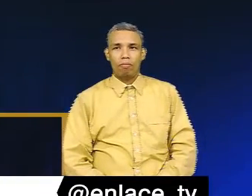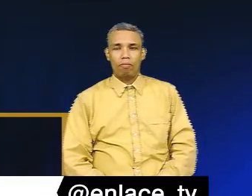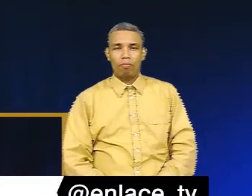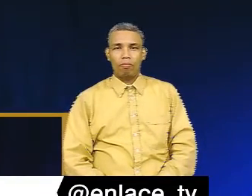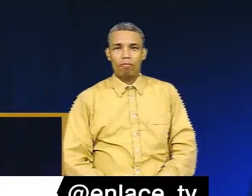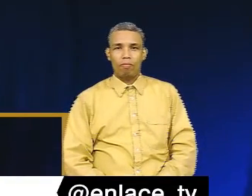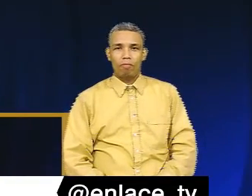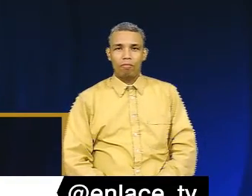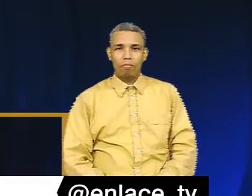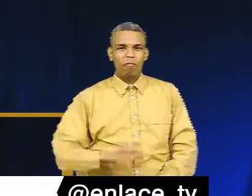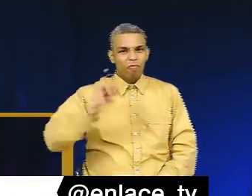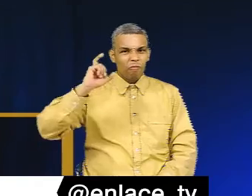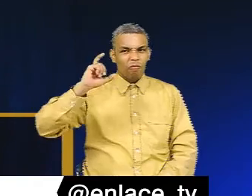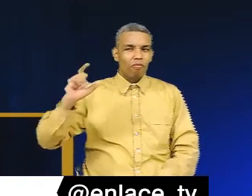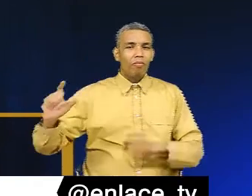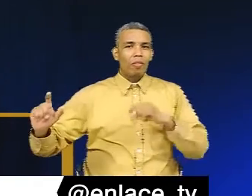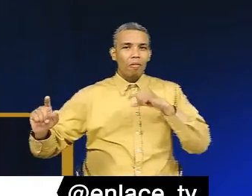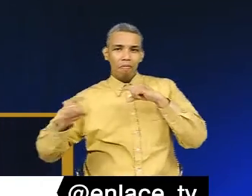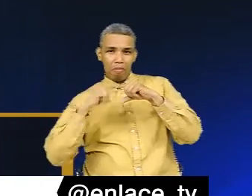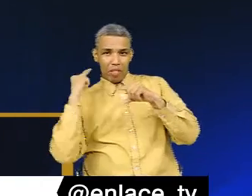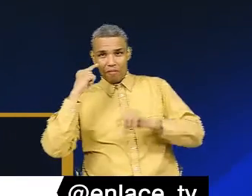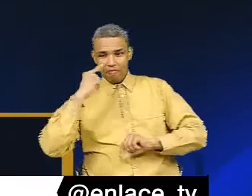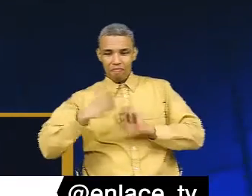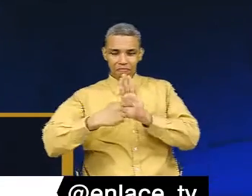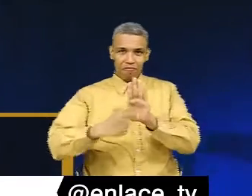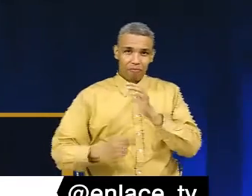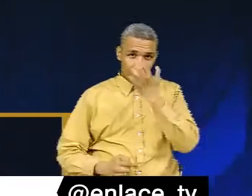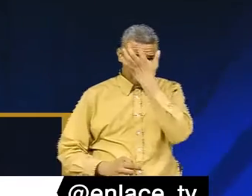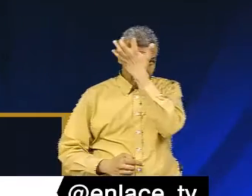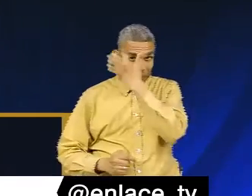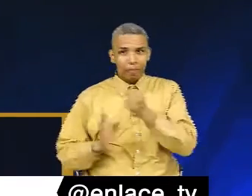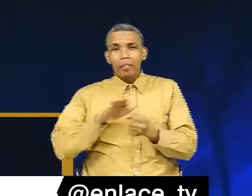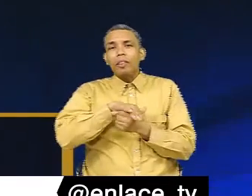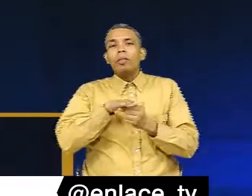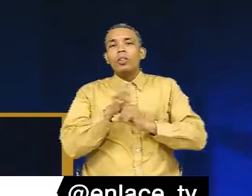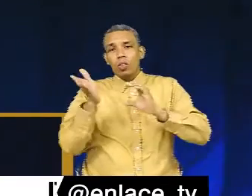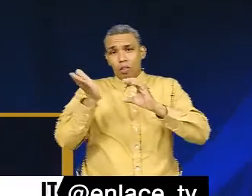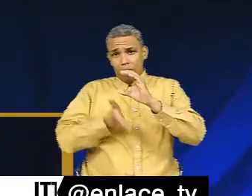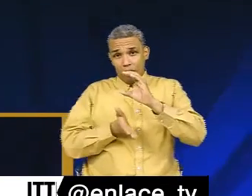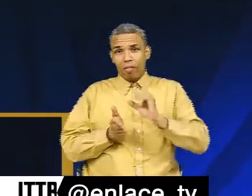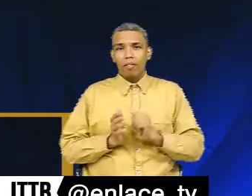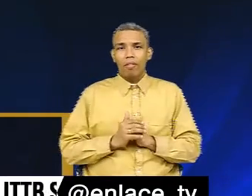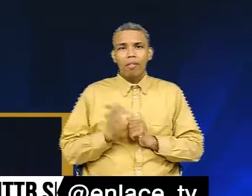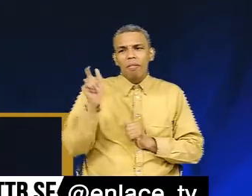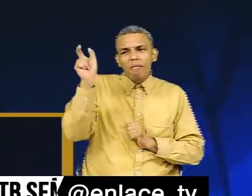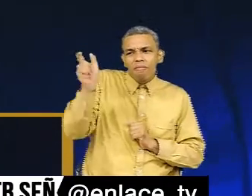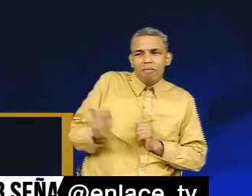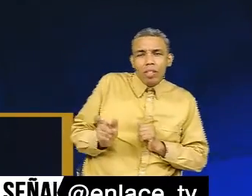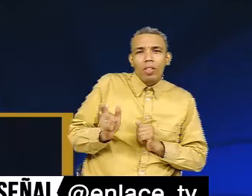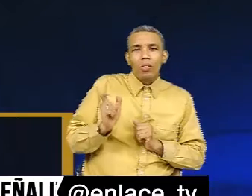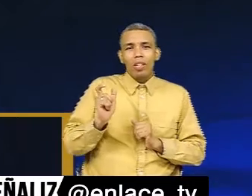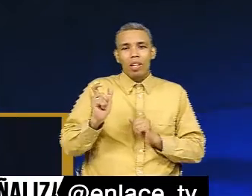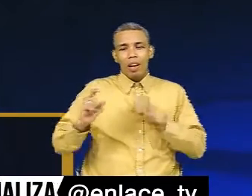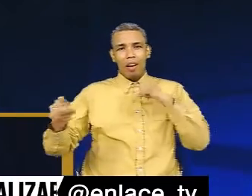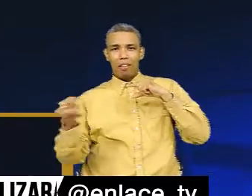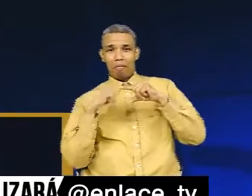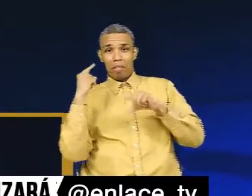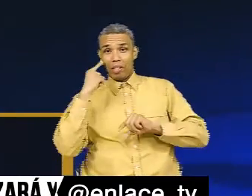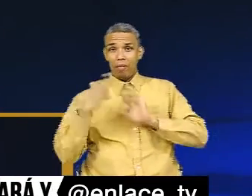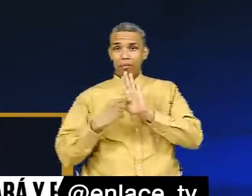Iniciamos nuestro reportero ciudadano con imágenes enviadas de un habitante del barrio Cincuentenario, quien expresa su preocupación por medio de estas